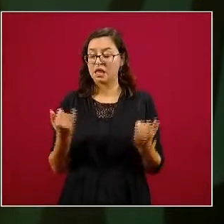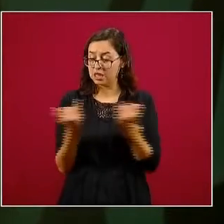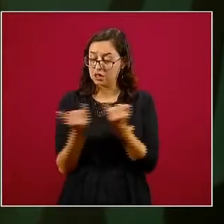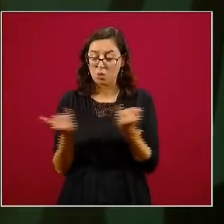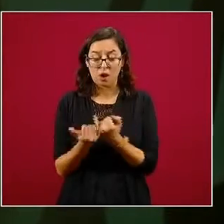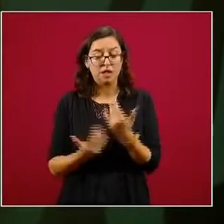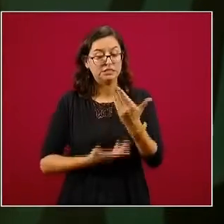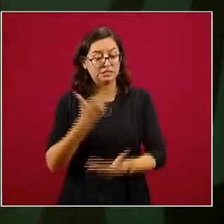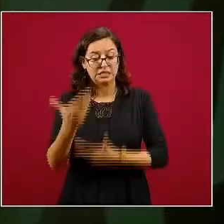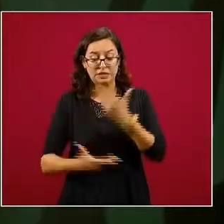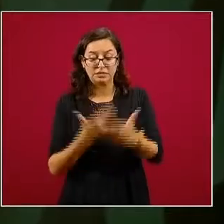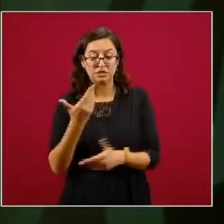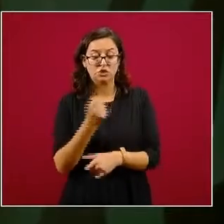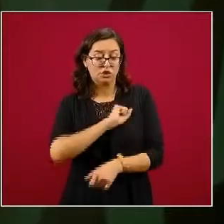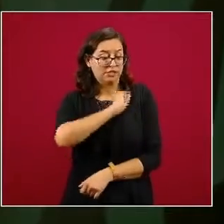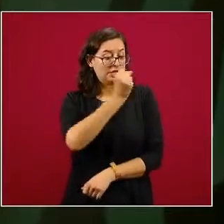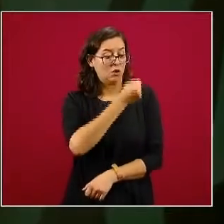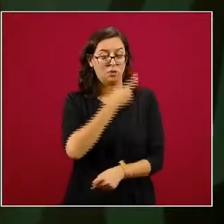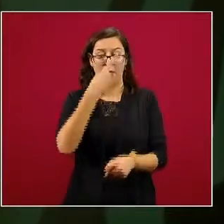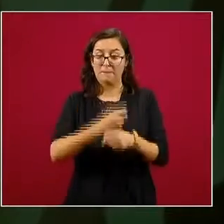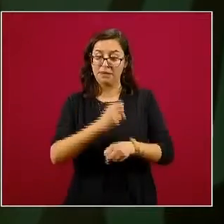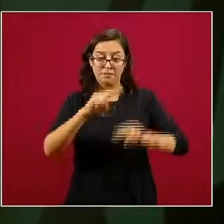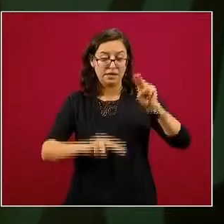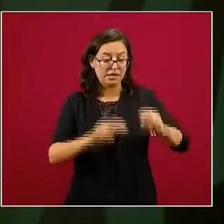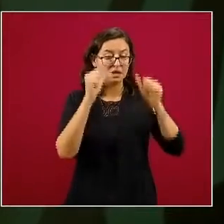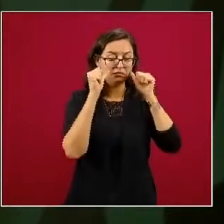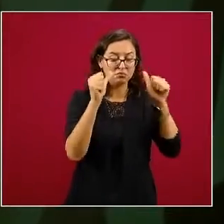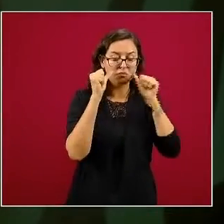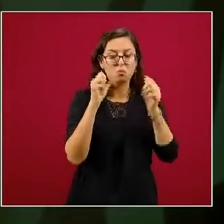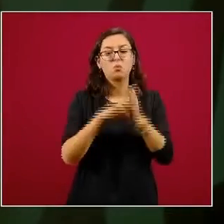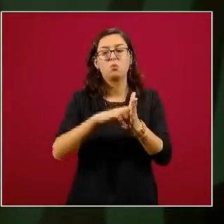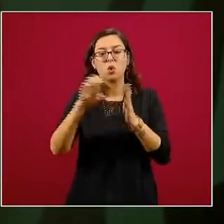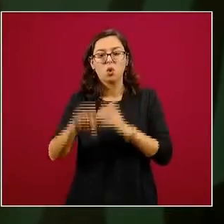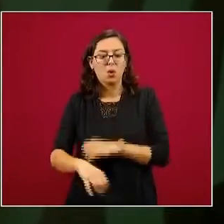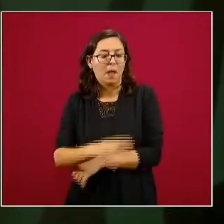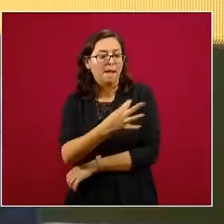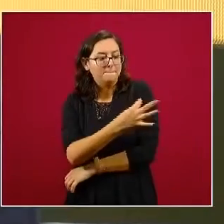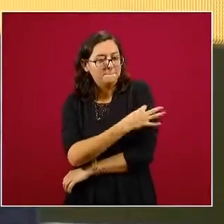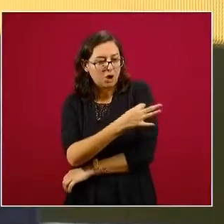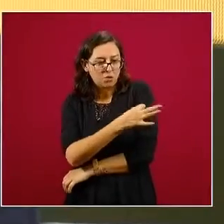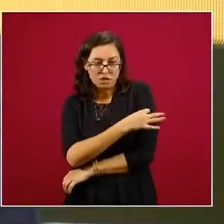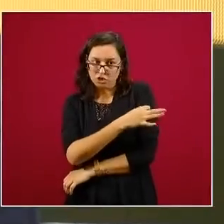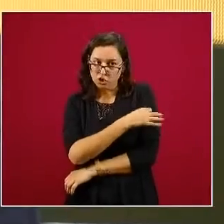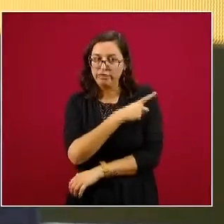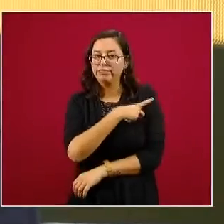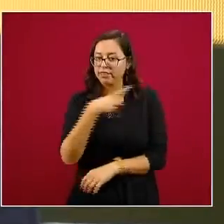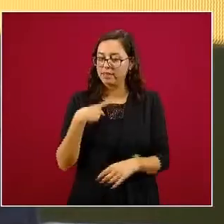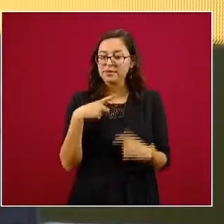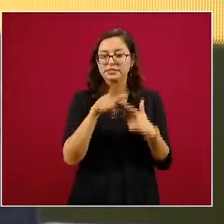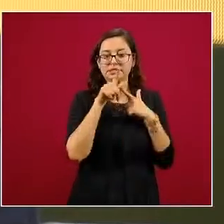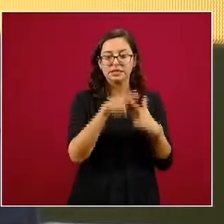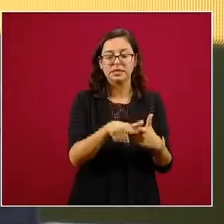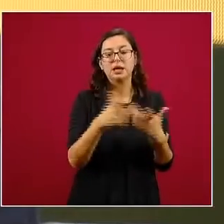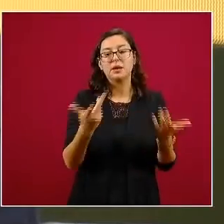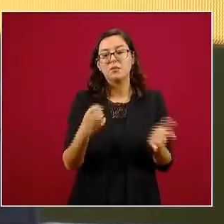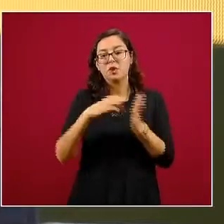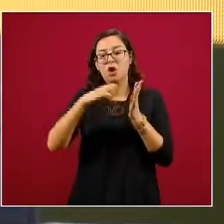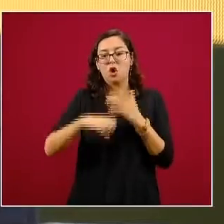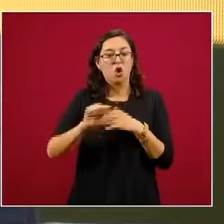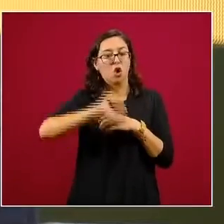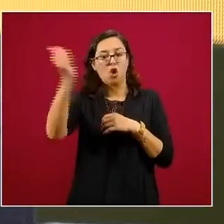tardes. Muchas gracias, maestro Zoe Robledo. Le pido amablemente a Cristian Morales